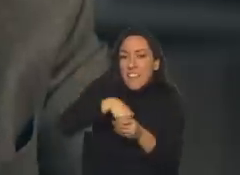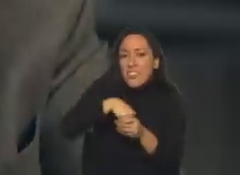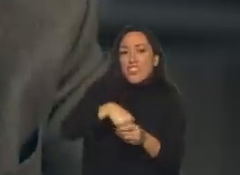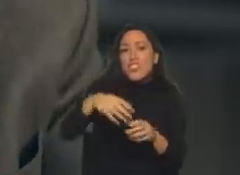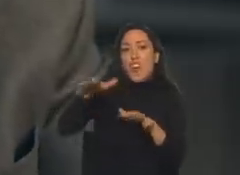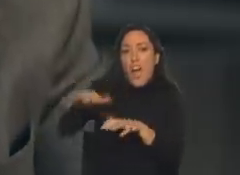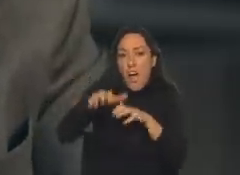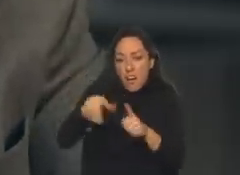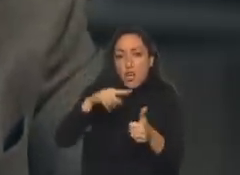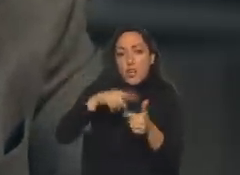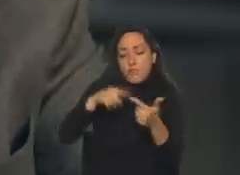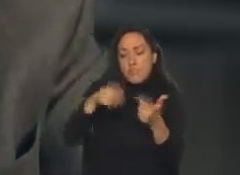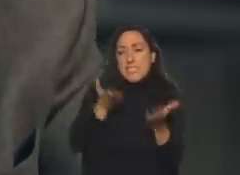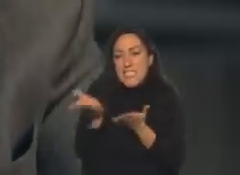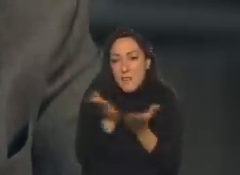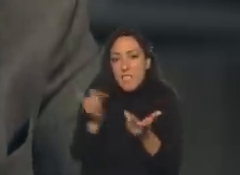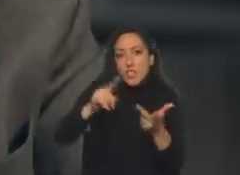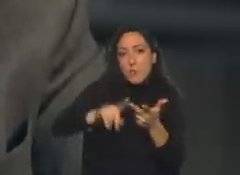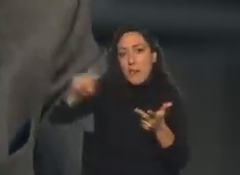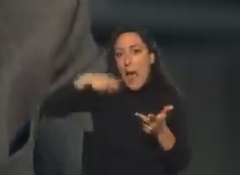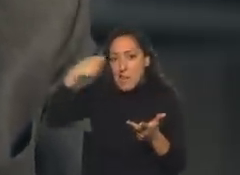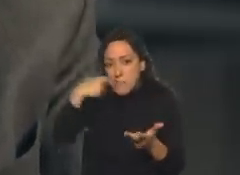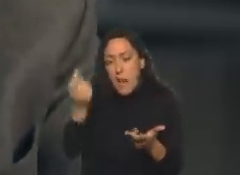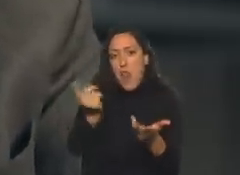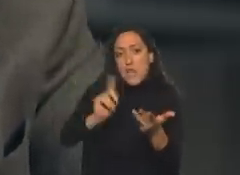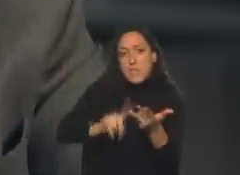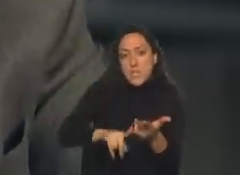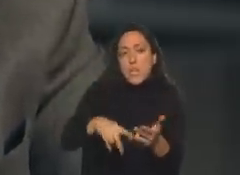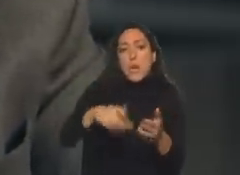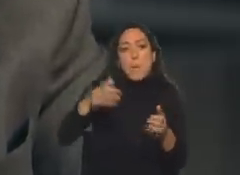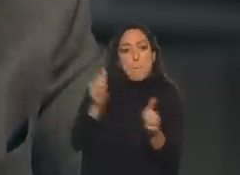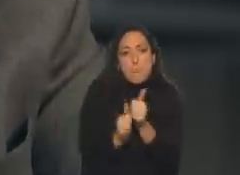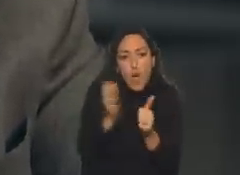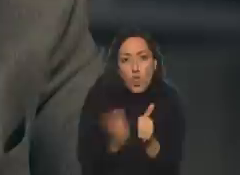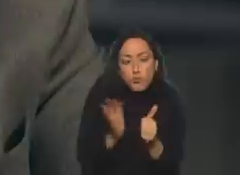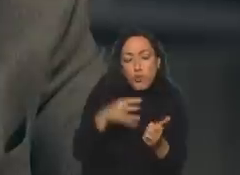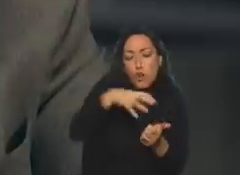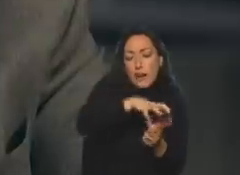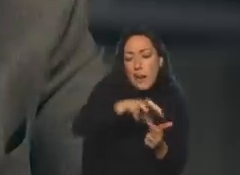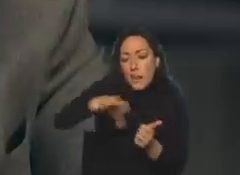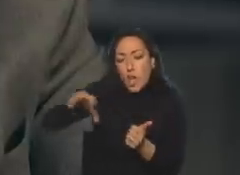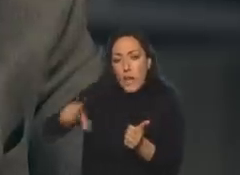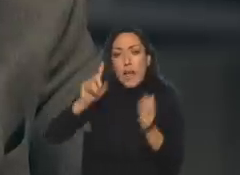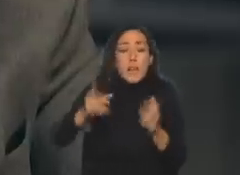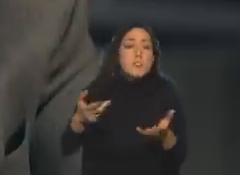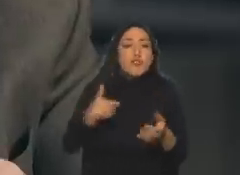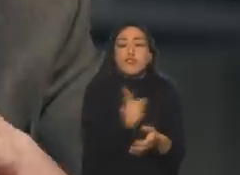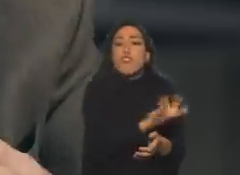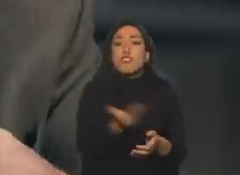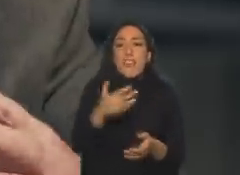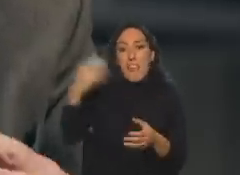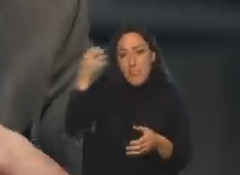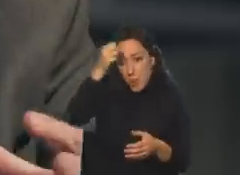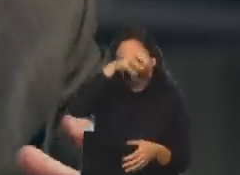agrícola, los servicios, la ganadería, las producciones regionales. Y la sociedad rural tiene